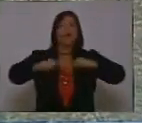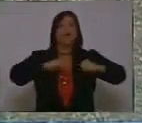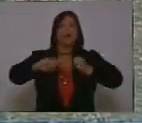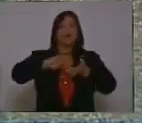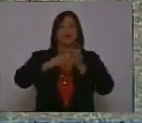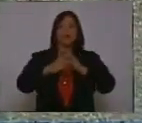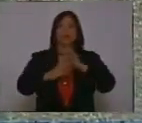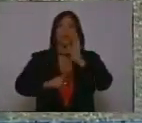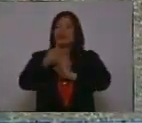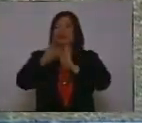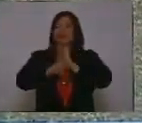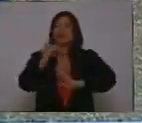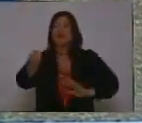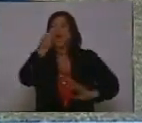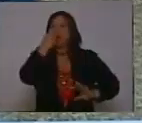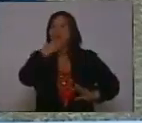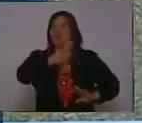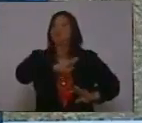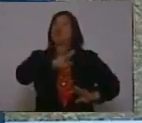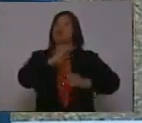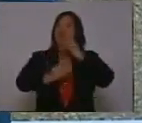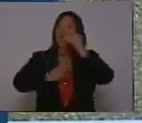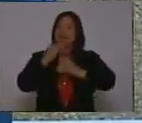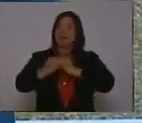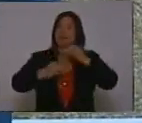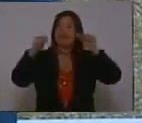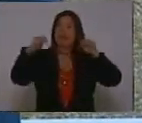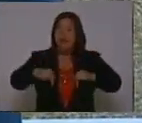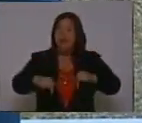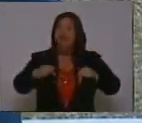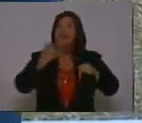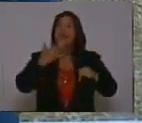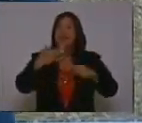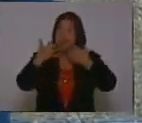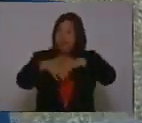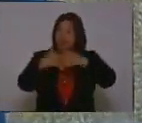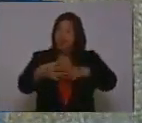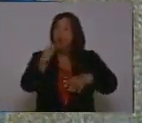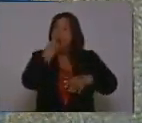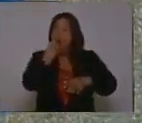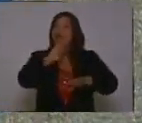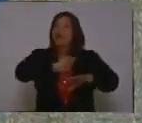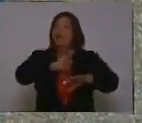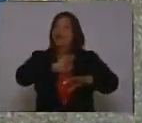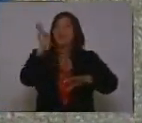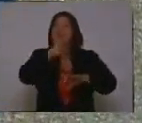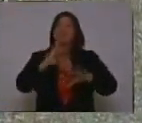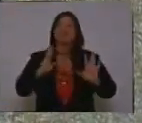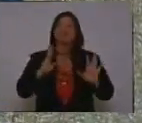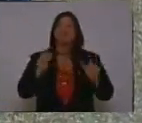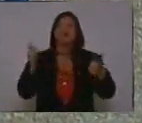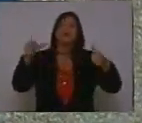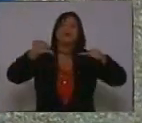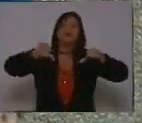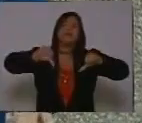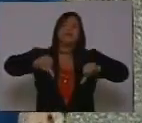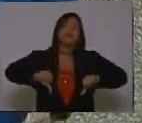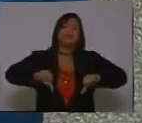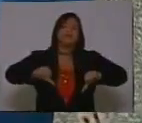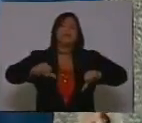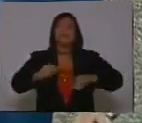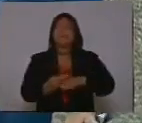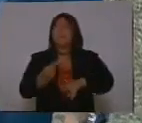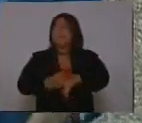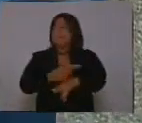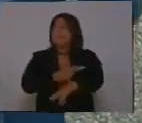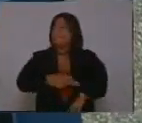producir nuestra propia alimentación. Hoy, si nosotros no producimos nuestra propia alimentación en Brasil, estábamos muy